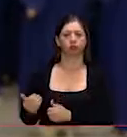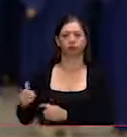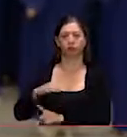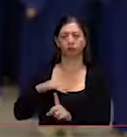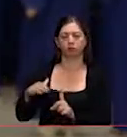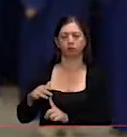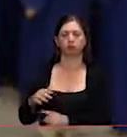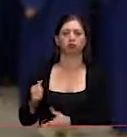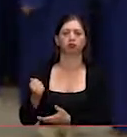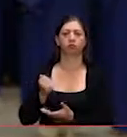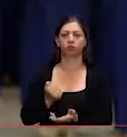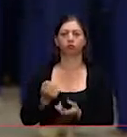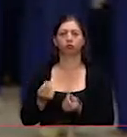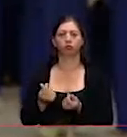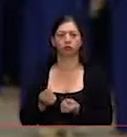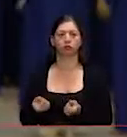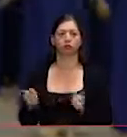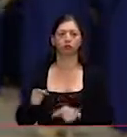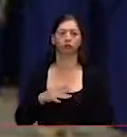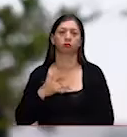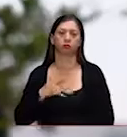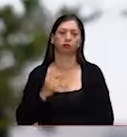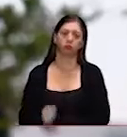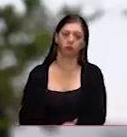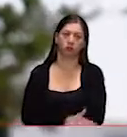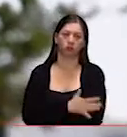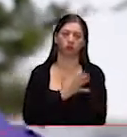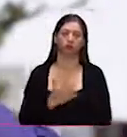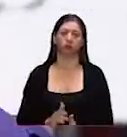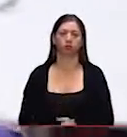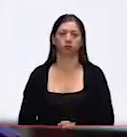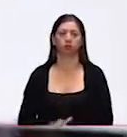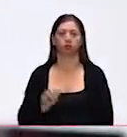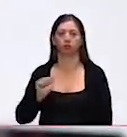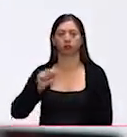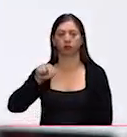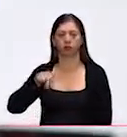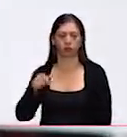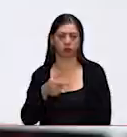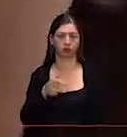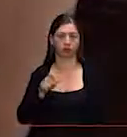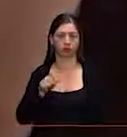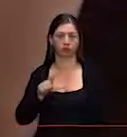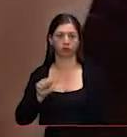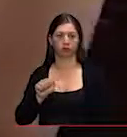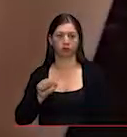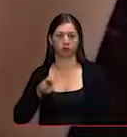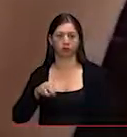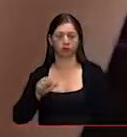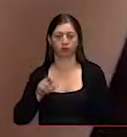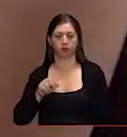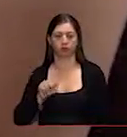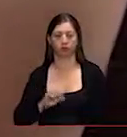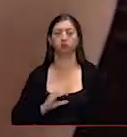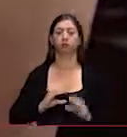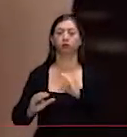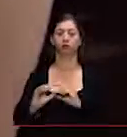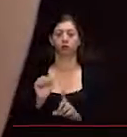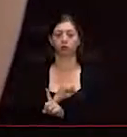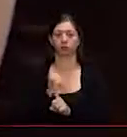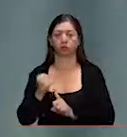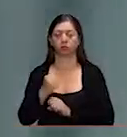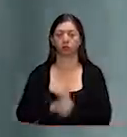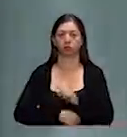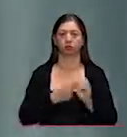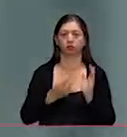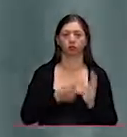tanto económicamente como emocionalmente. Para Ángela María, comunicadora social graduada en 2001 y en